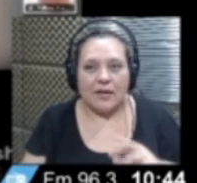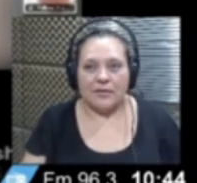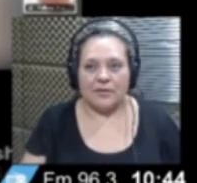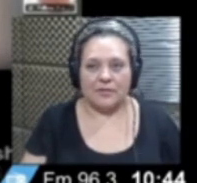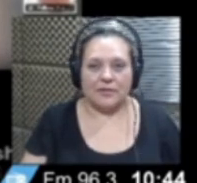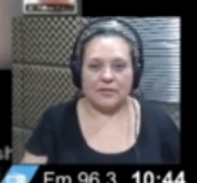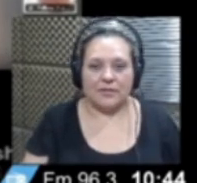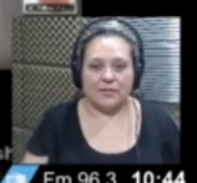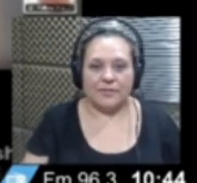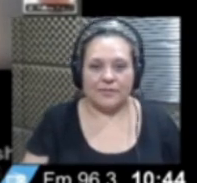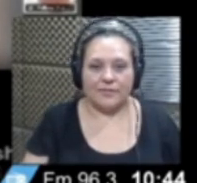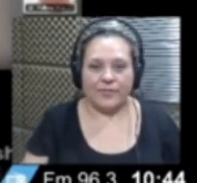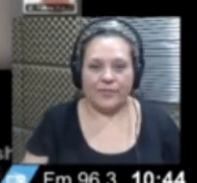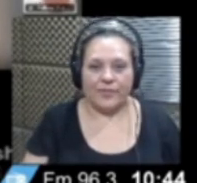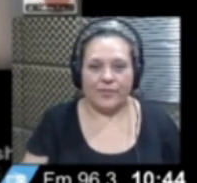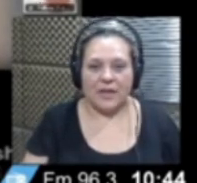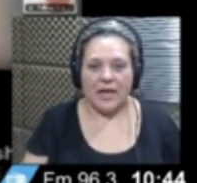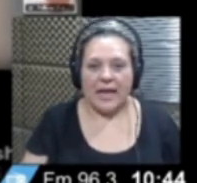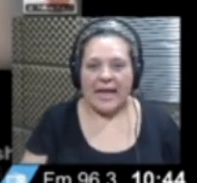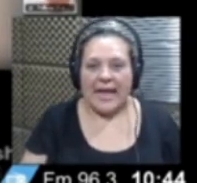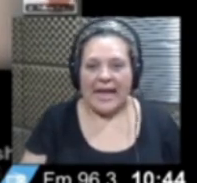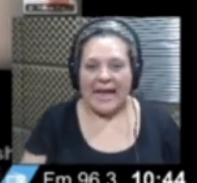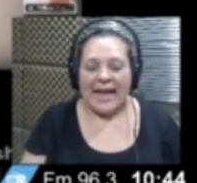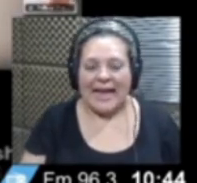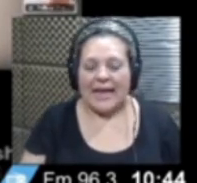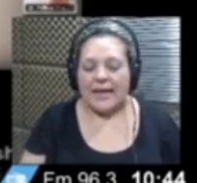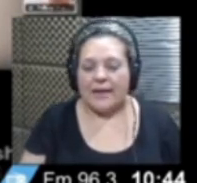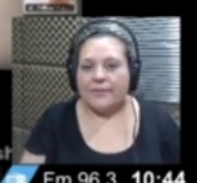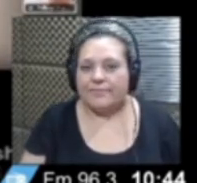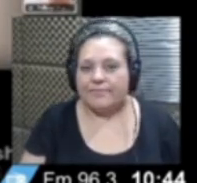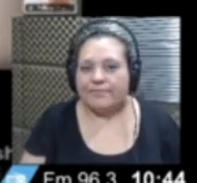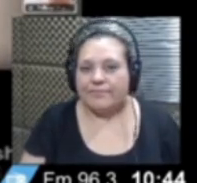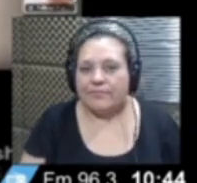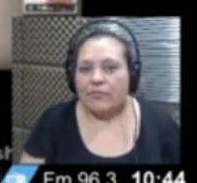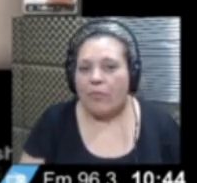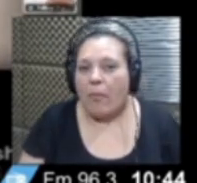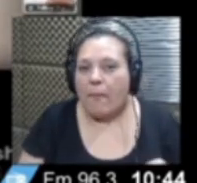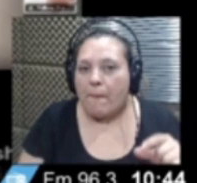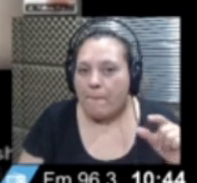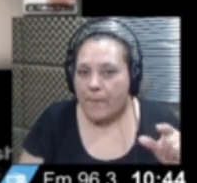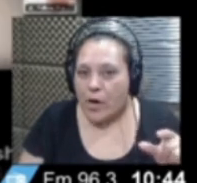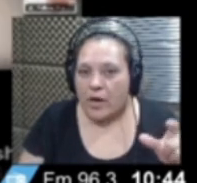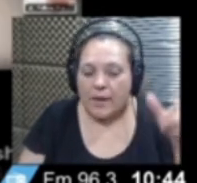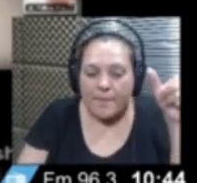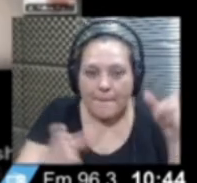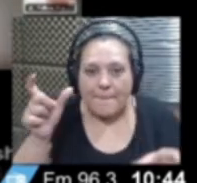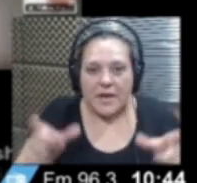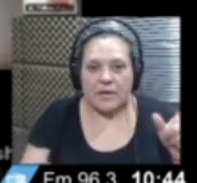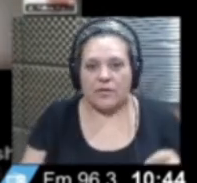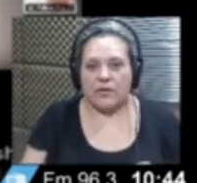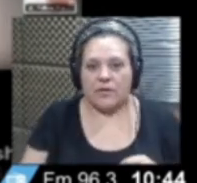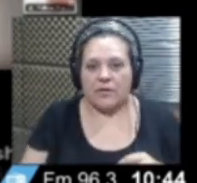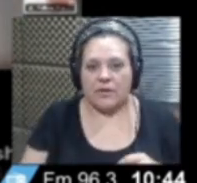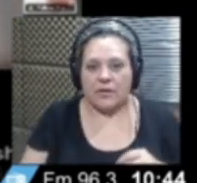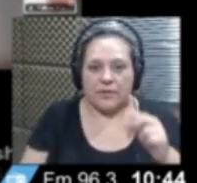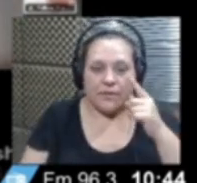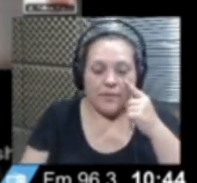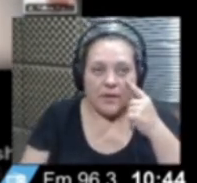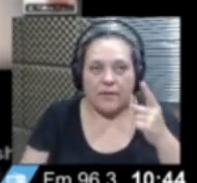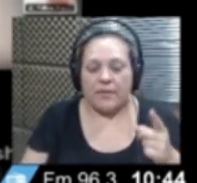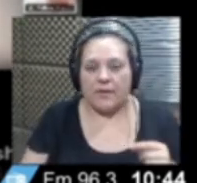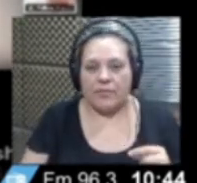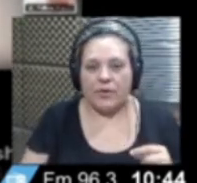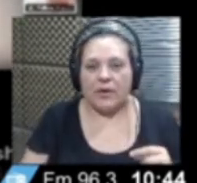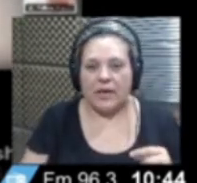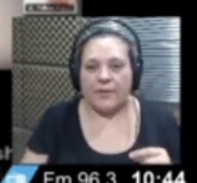no se tiene todavía, no hemos logrado tener un censo exacto en San Juan, porque el censo que se ha tomado a nivel nacional, el